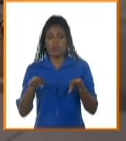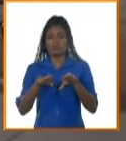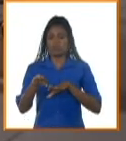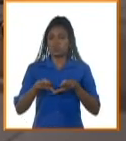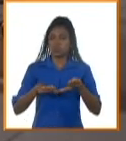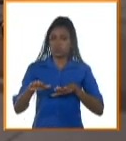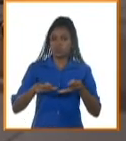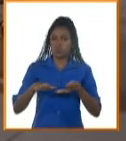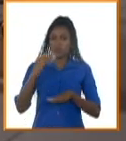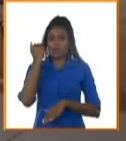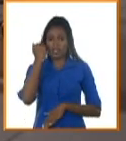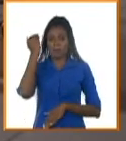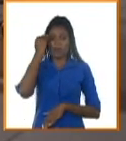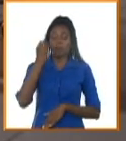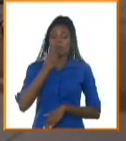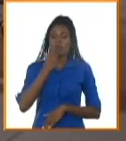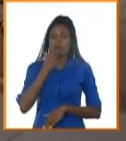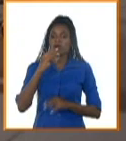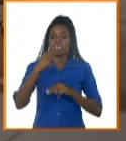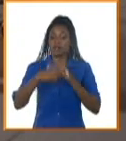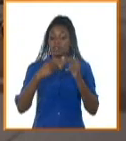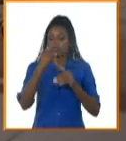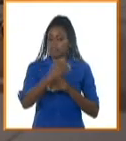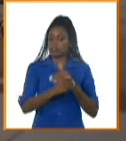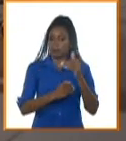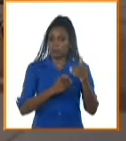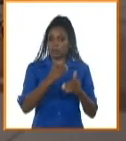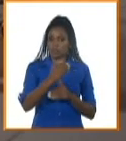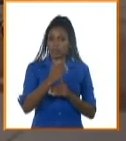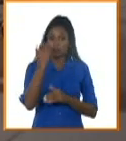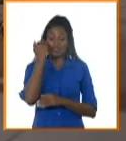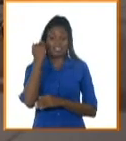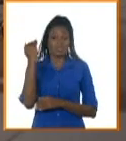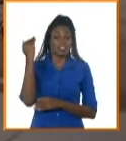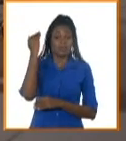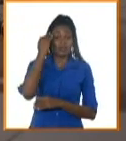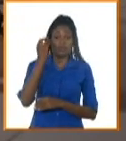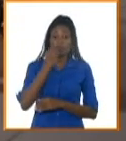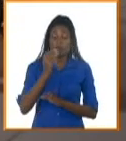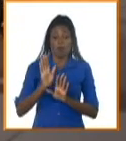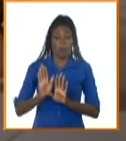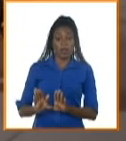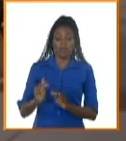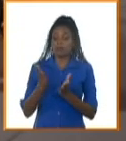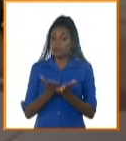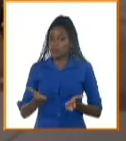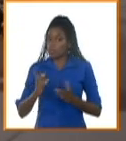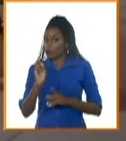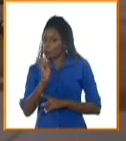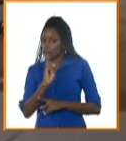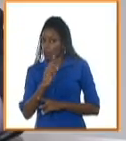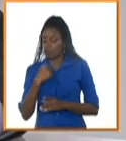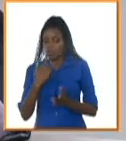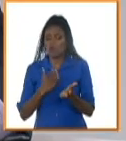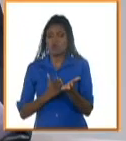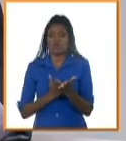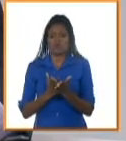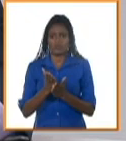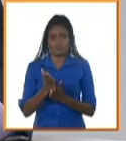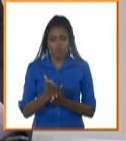infraestructura para soportar estos procesos capacidades que no podemos parar de desarrollar que continuaremos